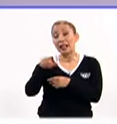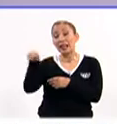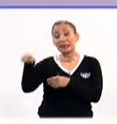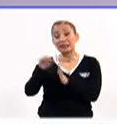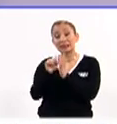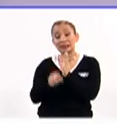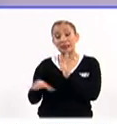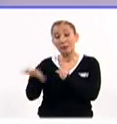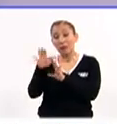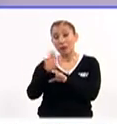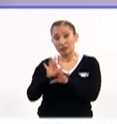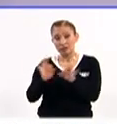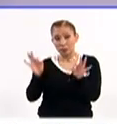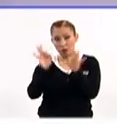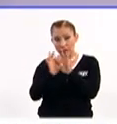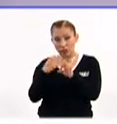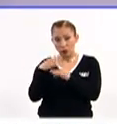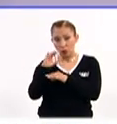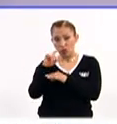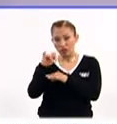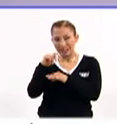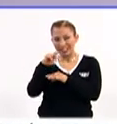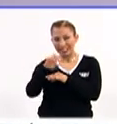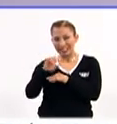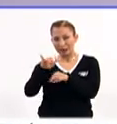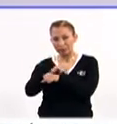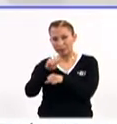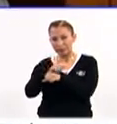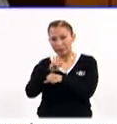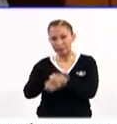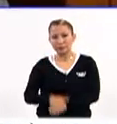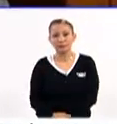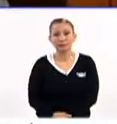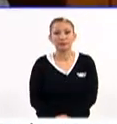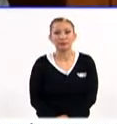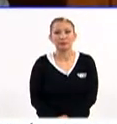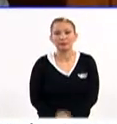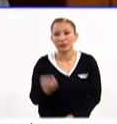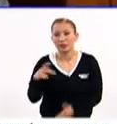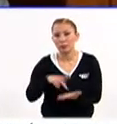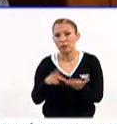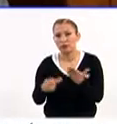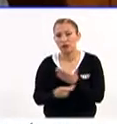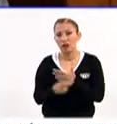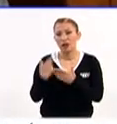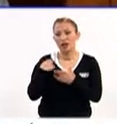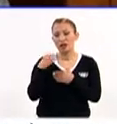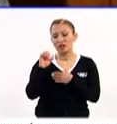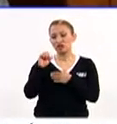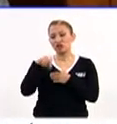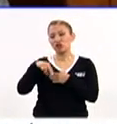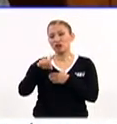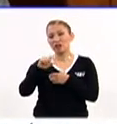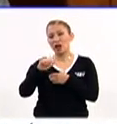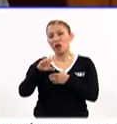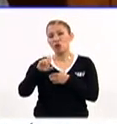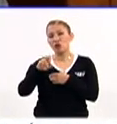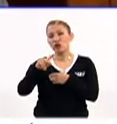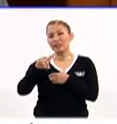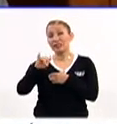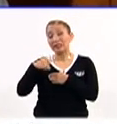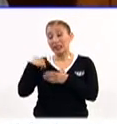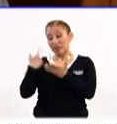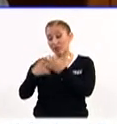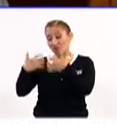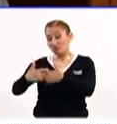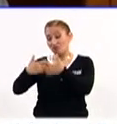de los sistemas más importantes del Curiosity. El proyecto de la sonda Curiosity y en particular el instrumento